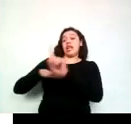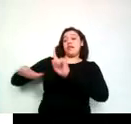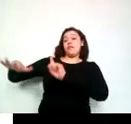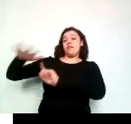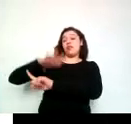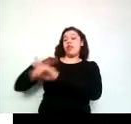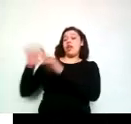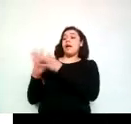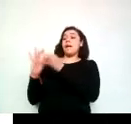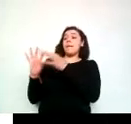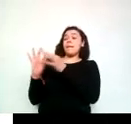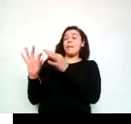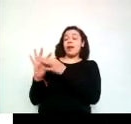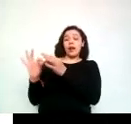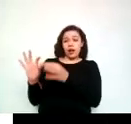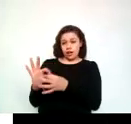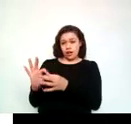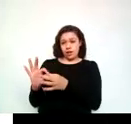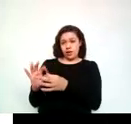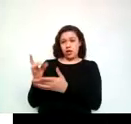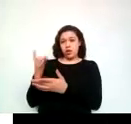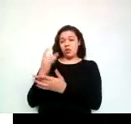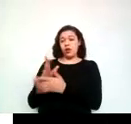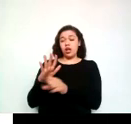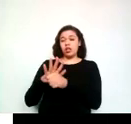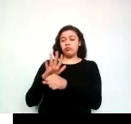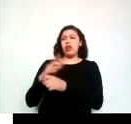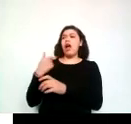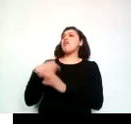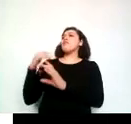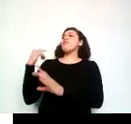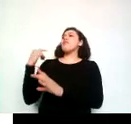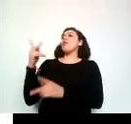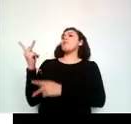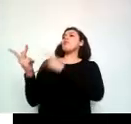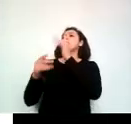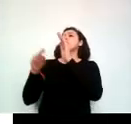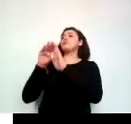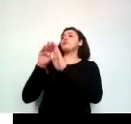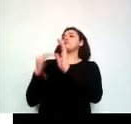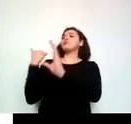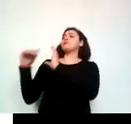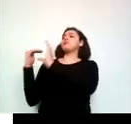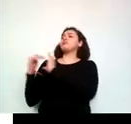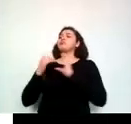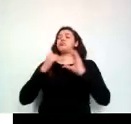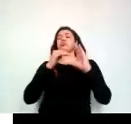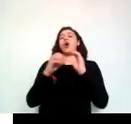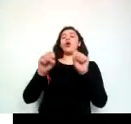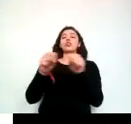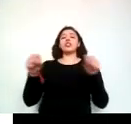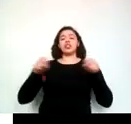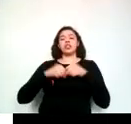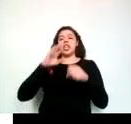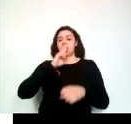decir, no es solo suficiente con enviar todos los cuestionarios, ponerlos a todos en una sala de capacitación y que contesten